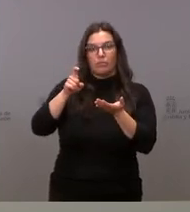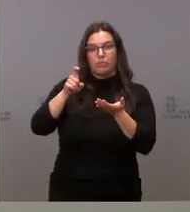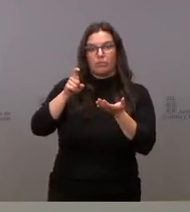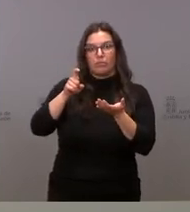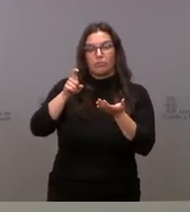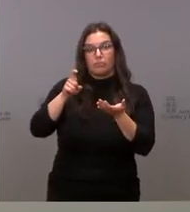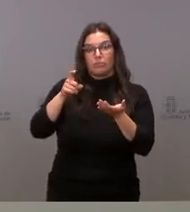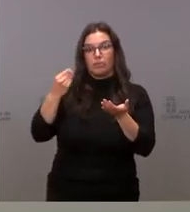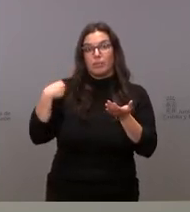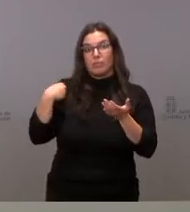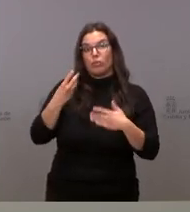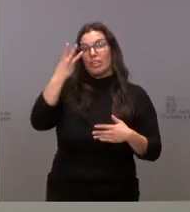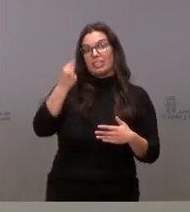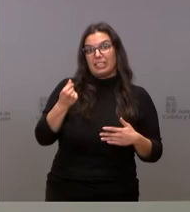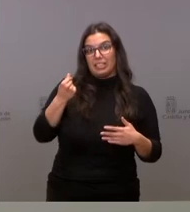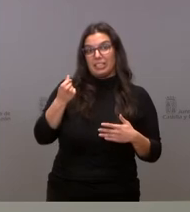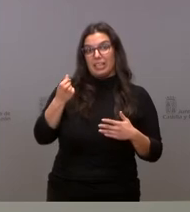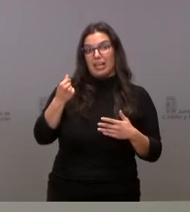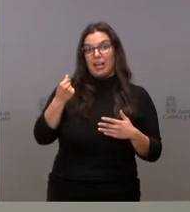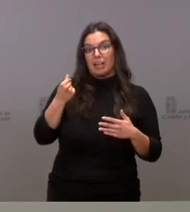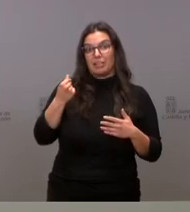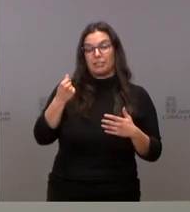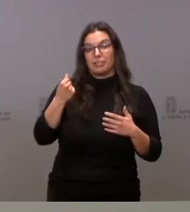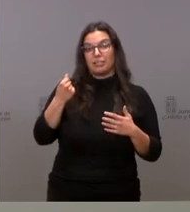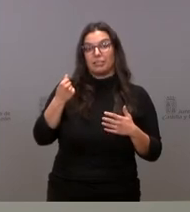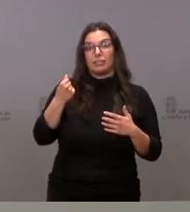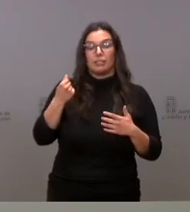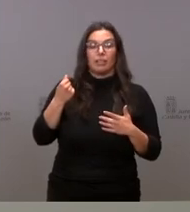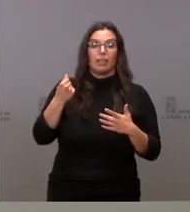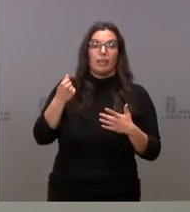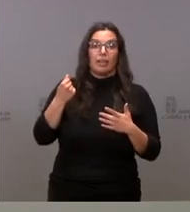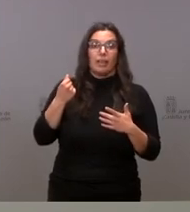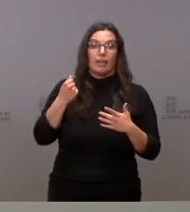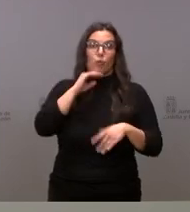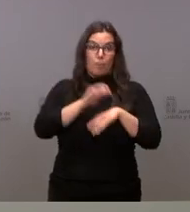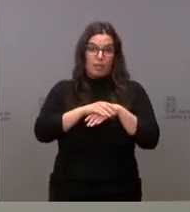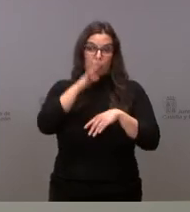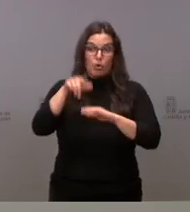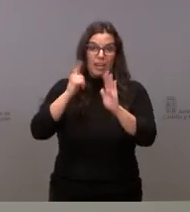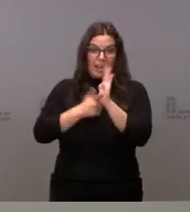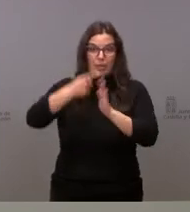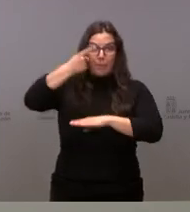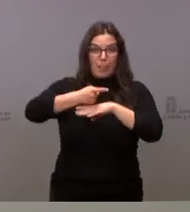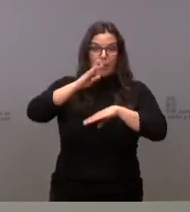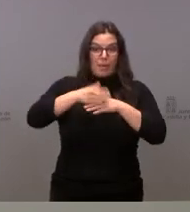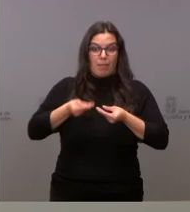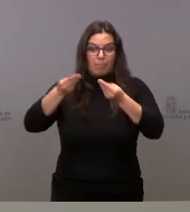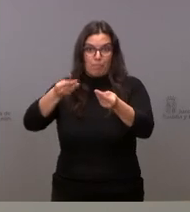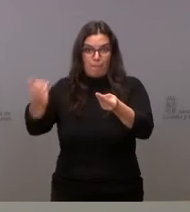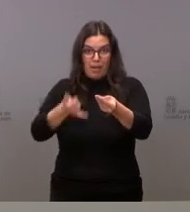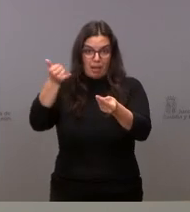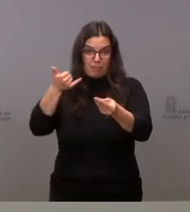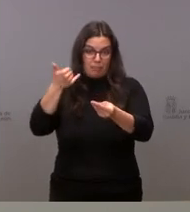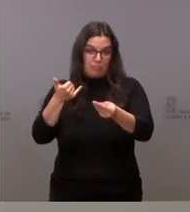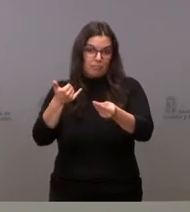la ley para que se pueda gestionar light por parte de las personas que lo necesitan y